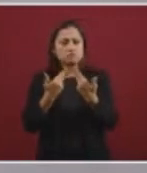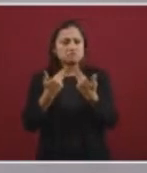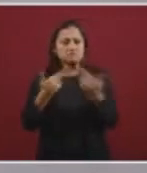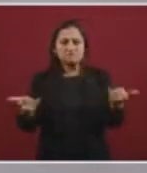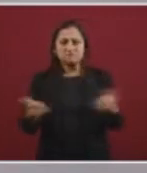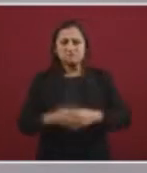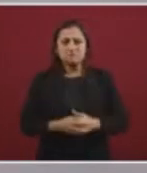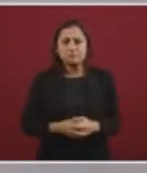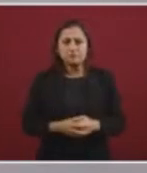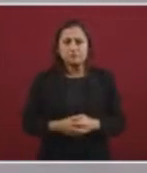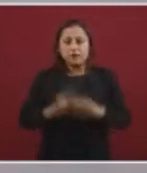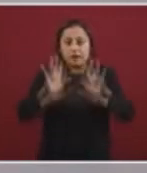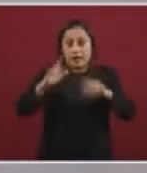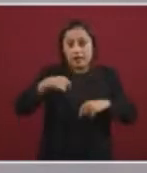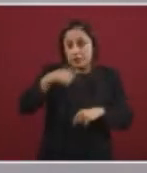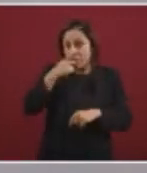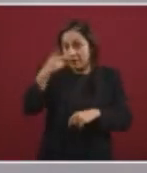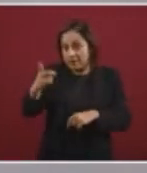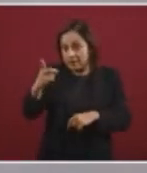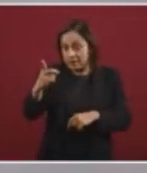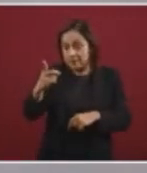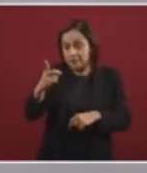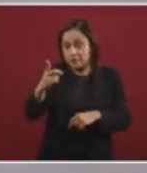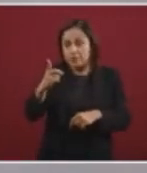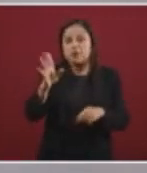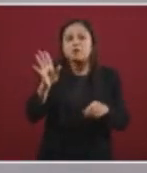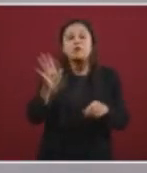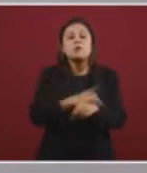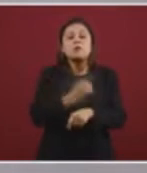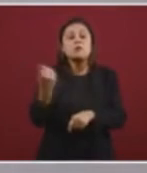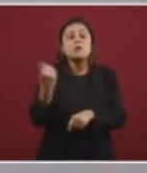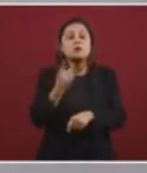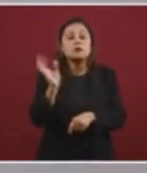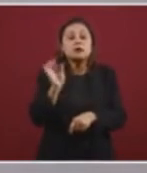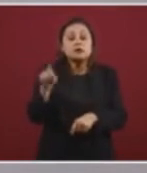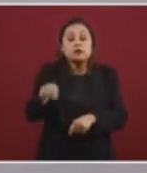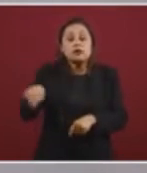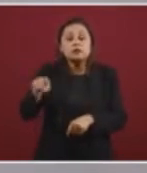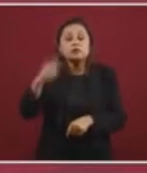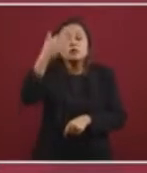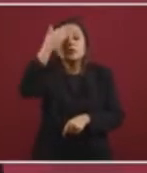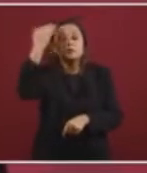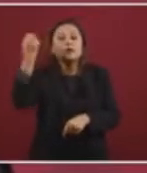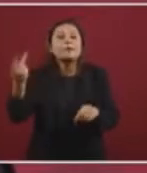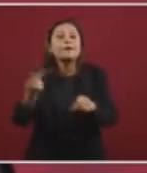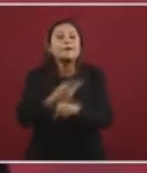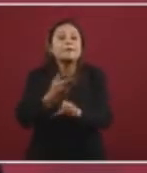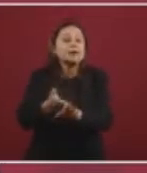Les recuerdo, porque a lo mejor no tienen ustedes todos los antecedentes, pero